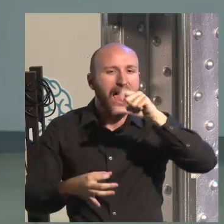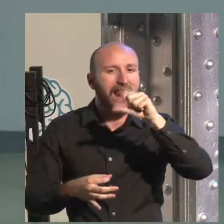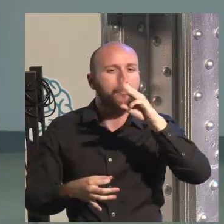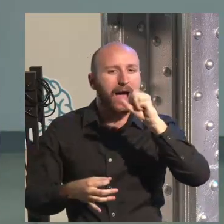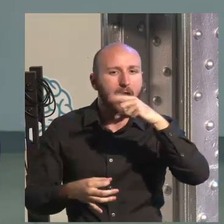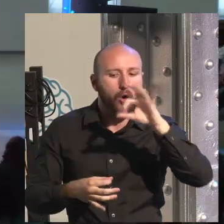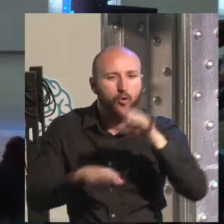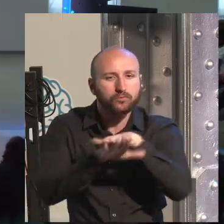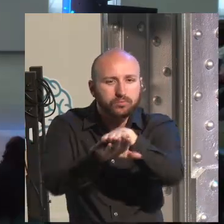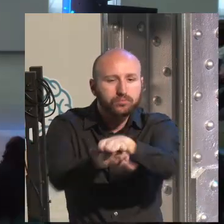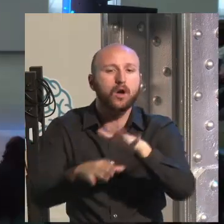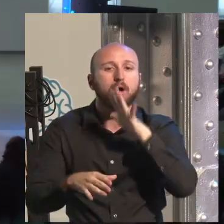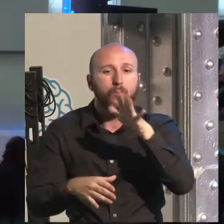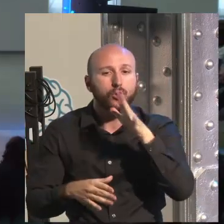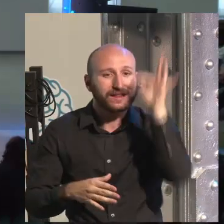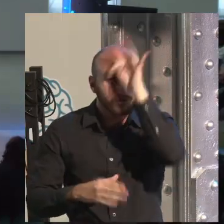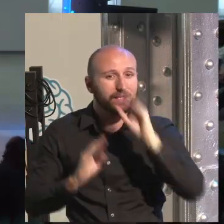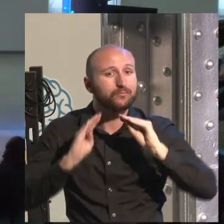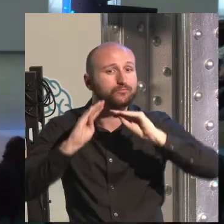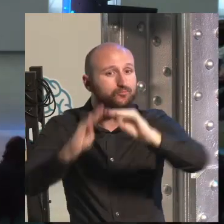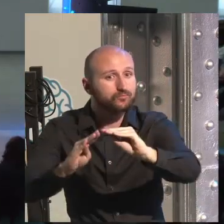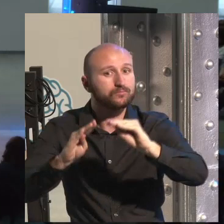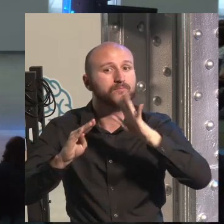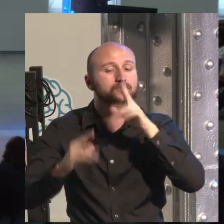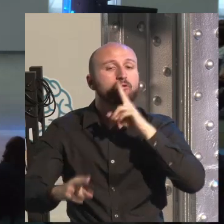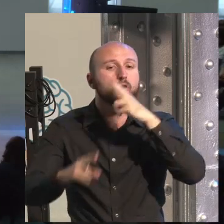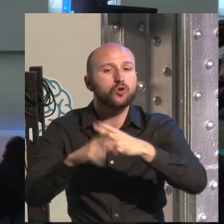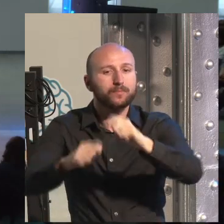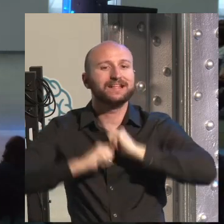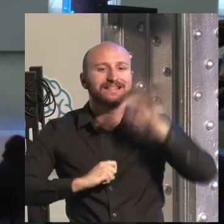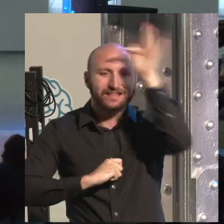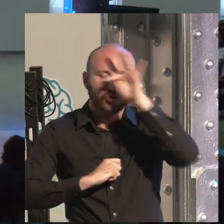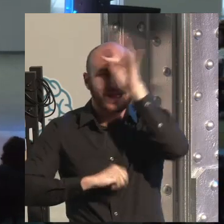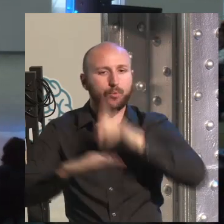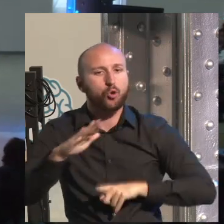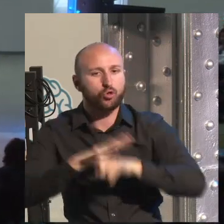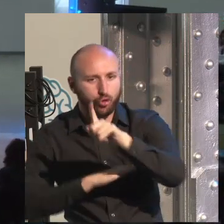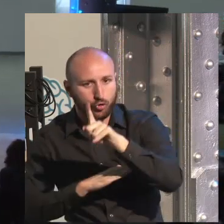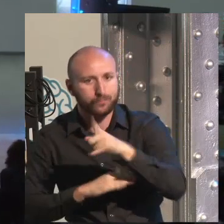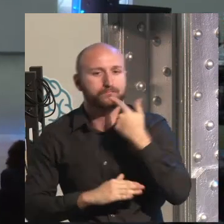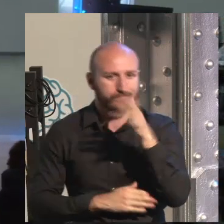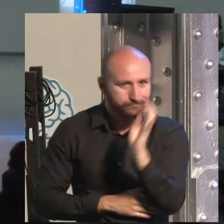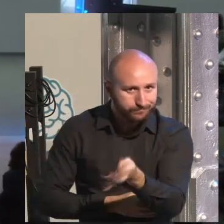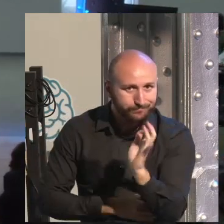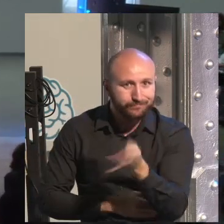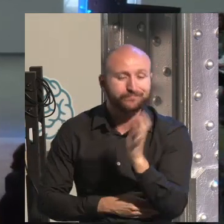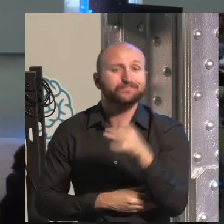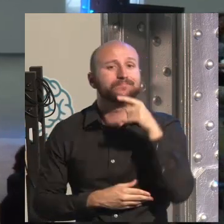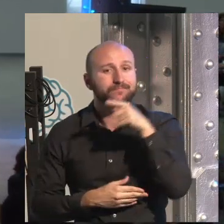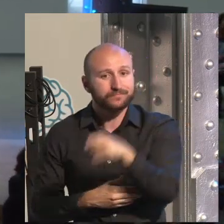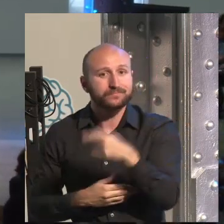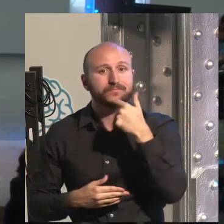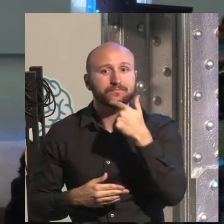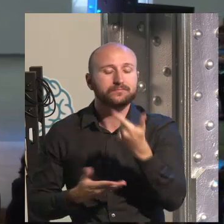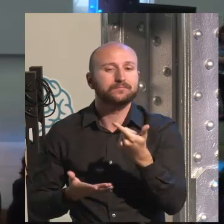de su teoría, de lo que la gente llama su teoría de la evolución. Y es cierto que hizo